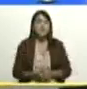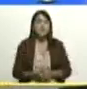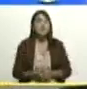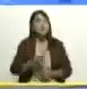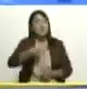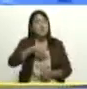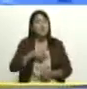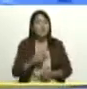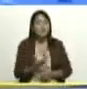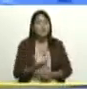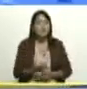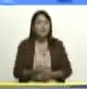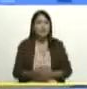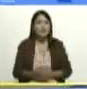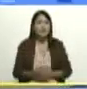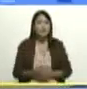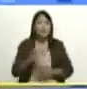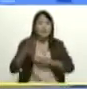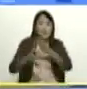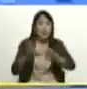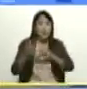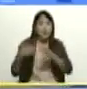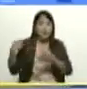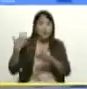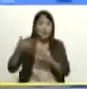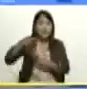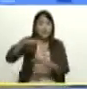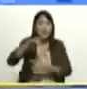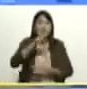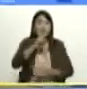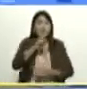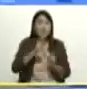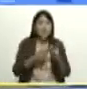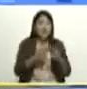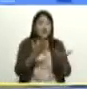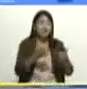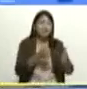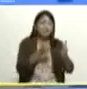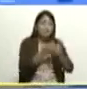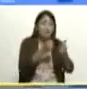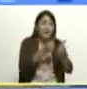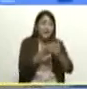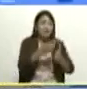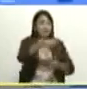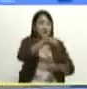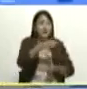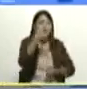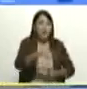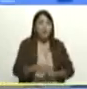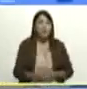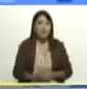nosotros hemos ido pasando todas las tormentas porque tenemos un plan de vuelo, una guía de planeamiento